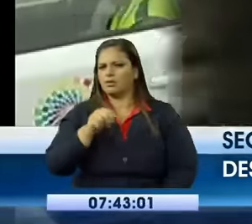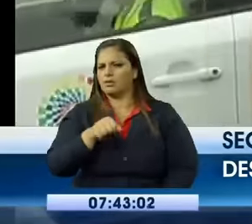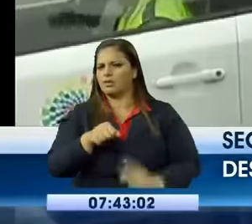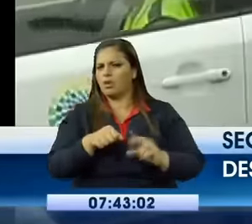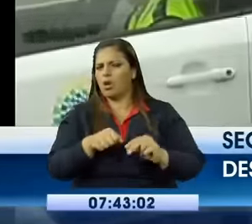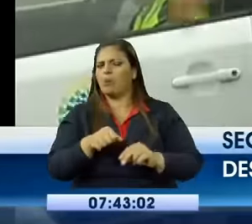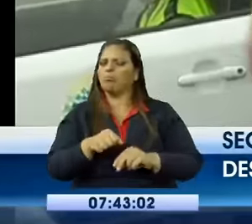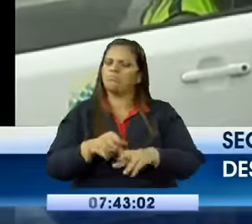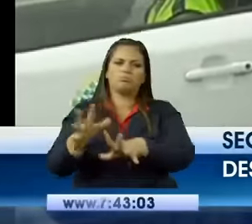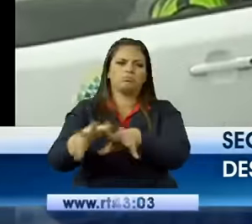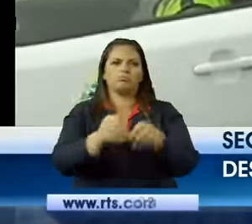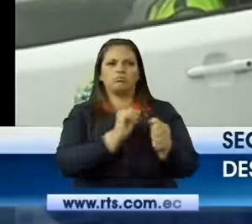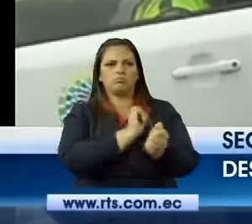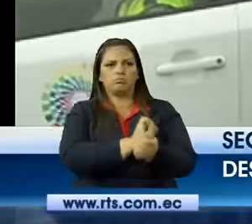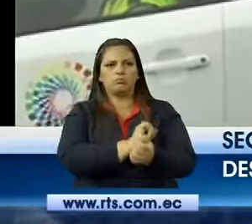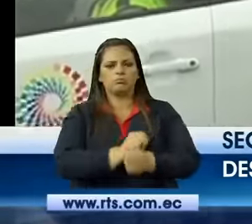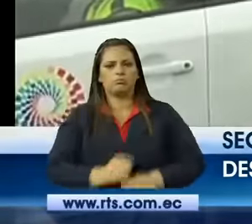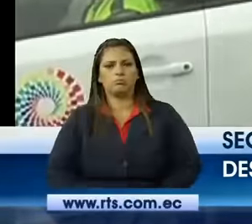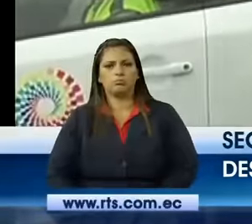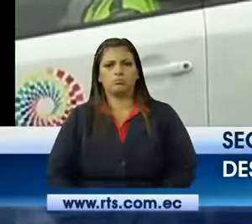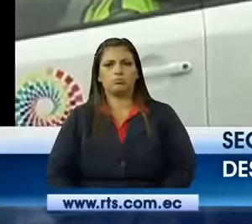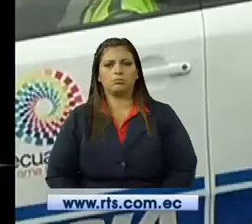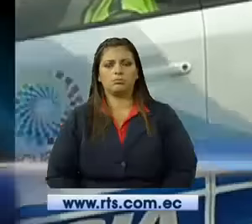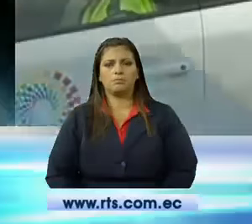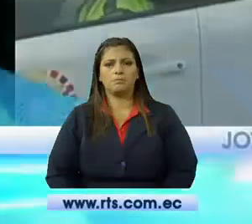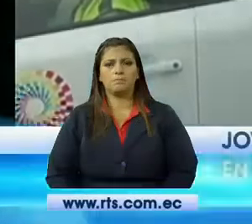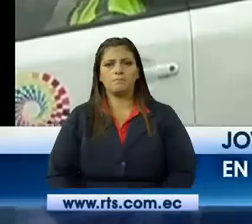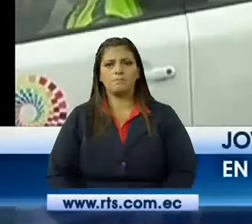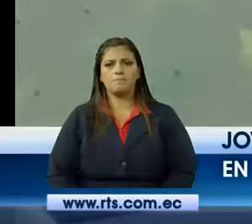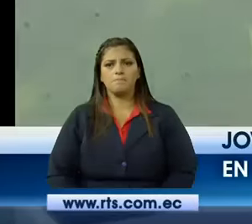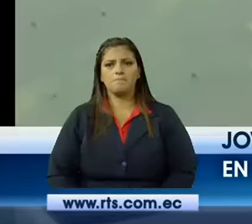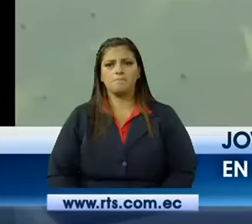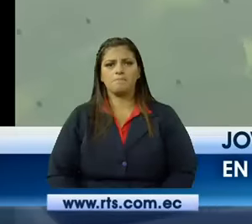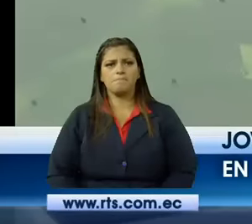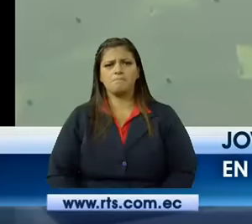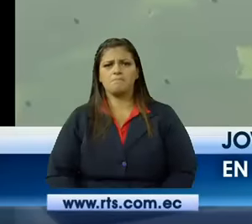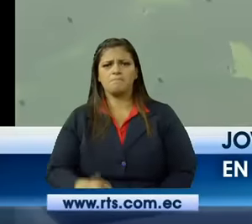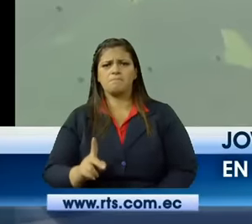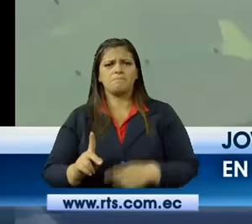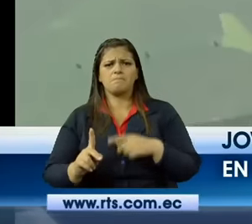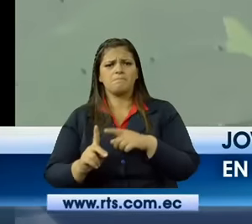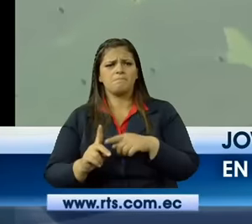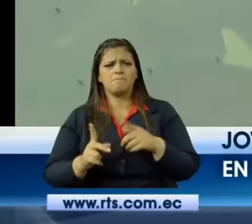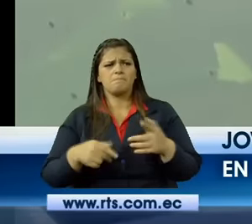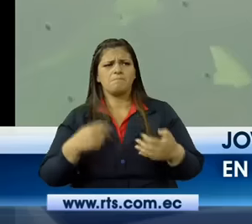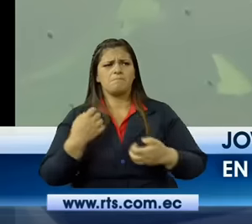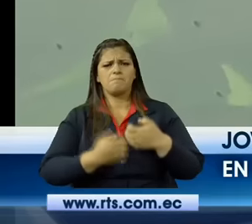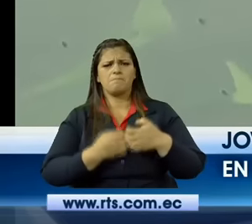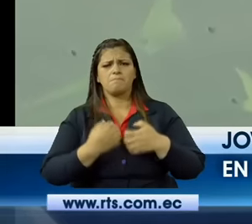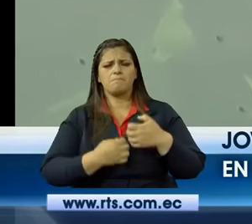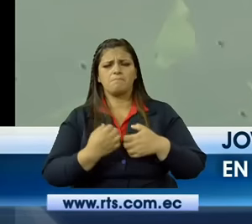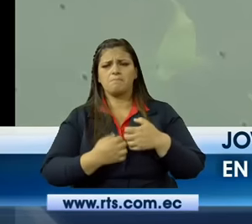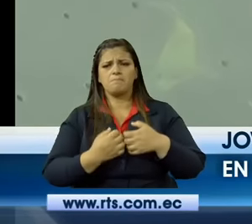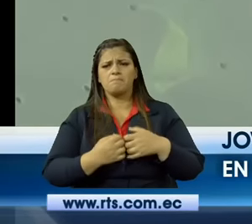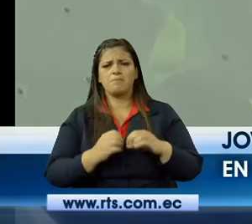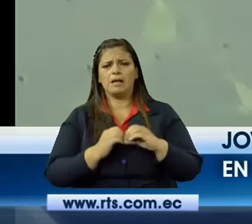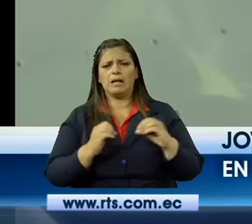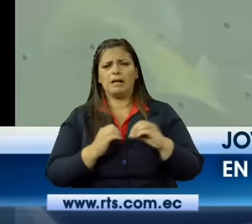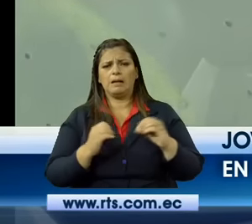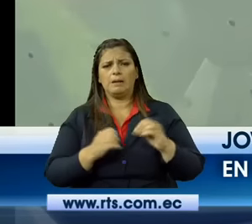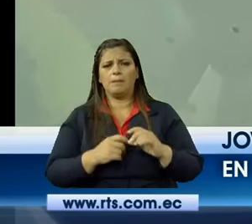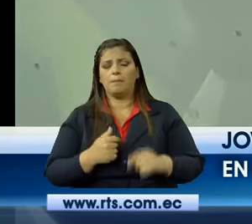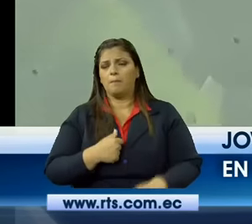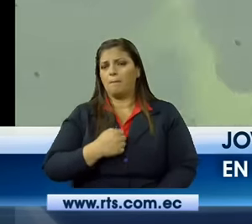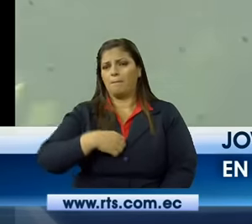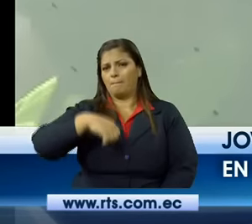tenía problema con nadie, que ha estado conversando con unos ahí, aquí, no sé. Yeah. No, yo no he sabido nada porque estaba en la oficina, yo vengo de